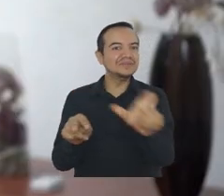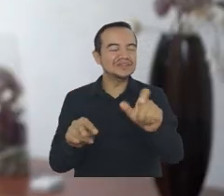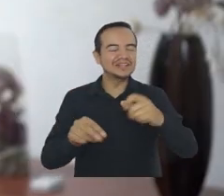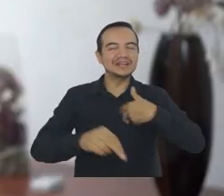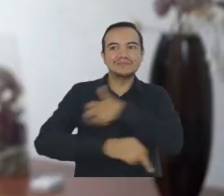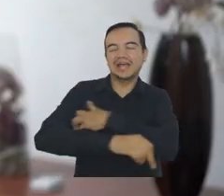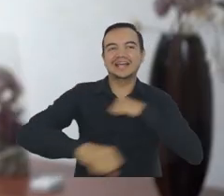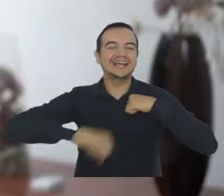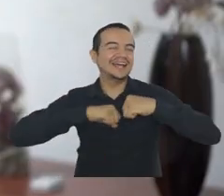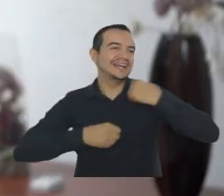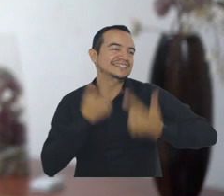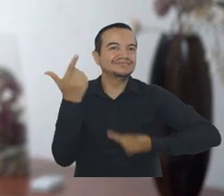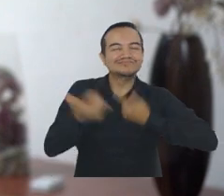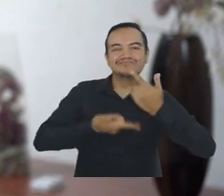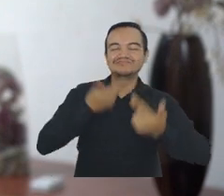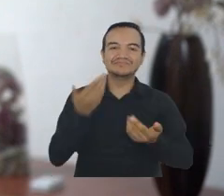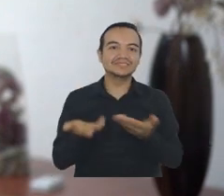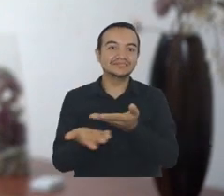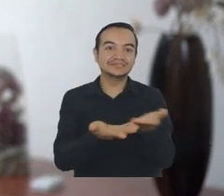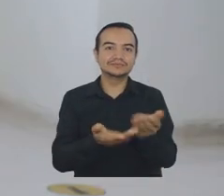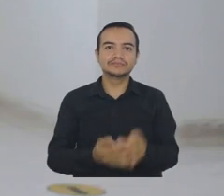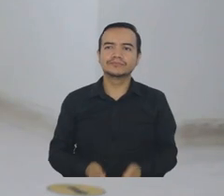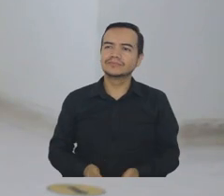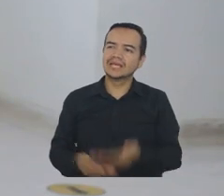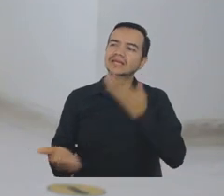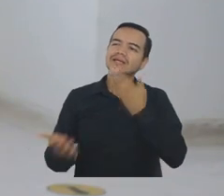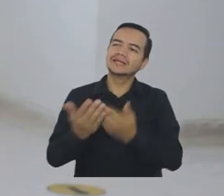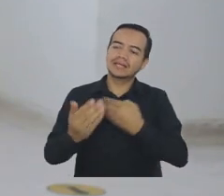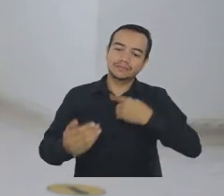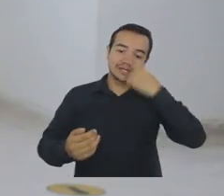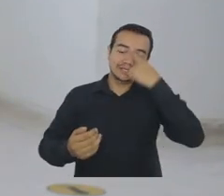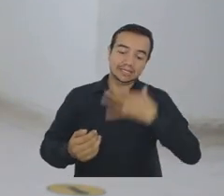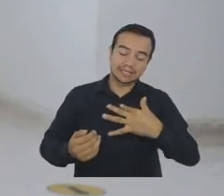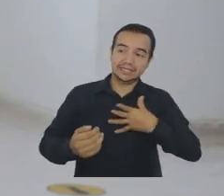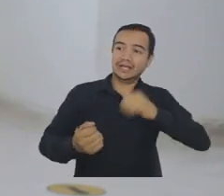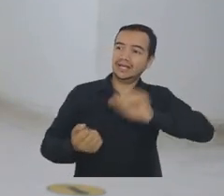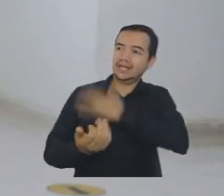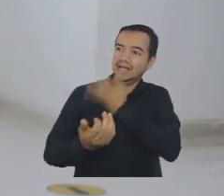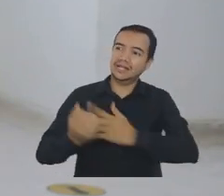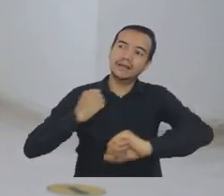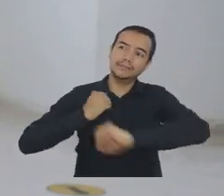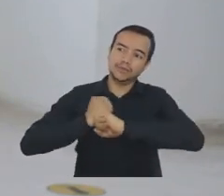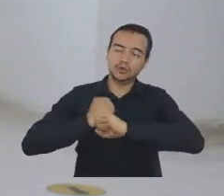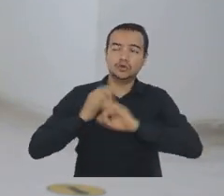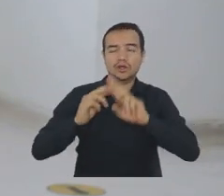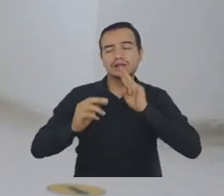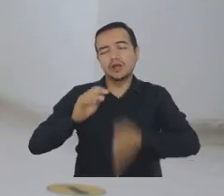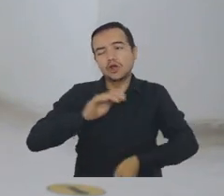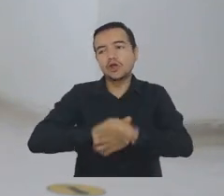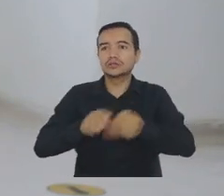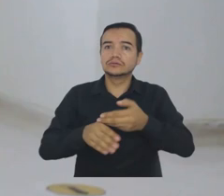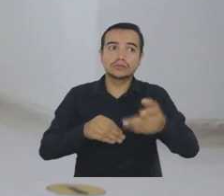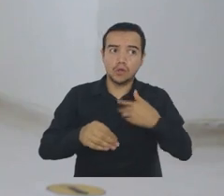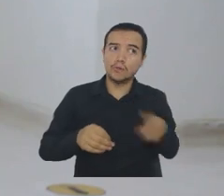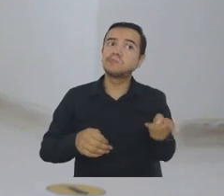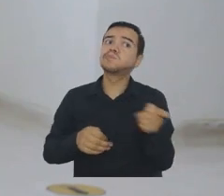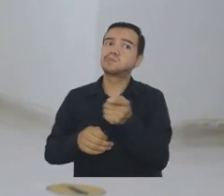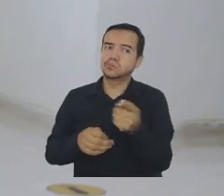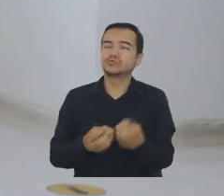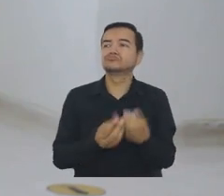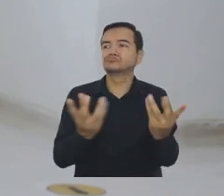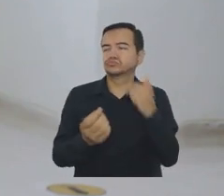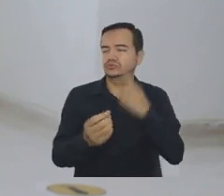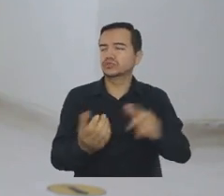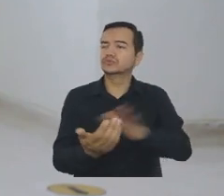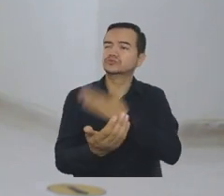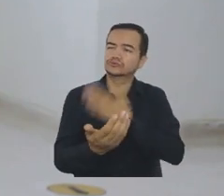emoción, la energía que tiene la gente. Gracias por apoyar el talento local, que espero que no termine aquí. Hay mucho talento en la ciudad